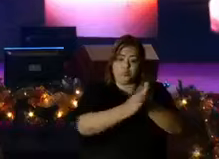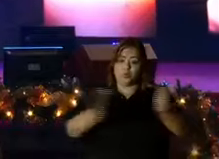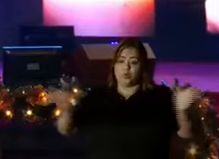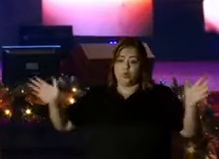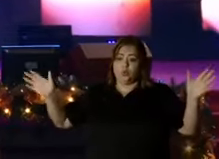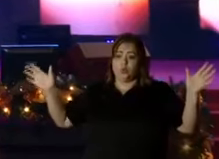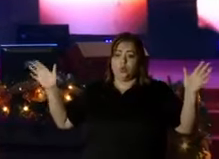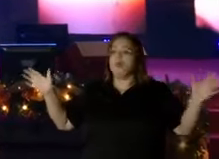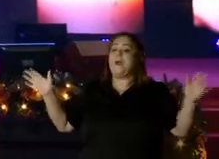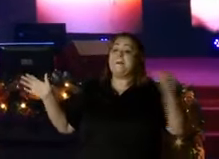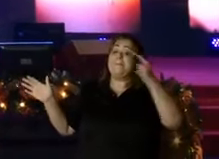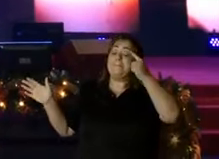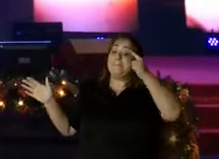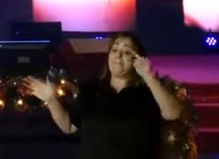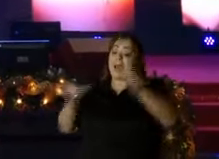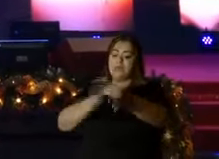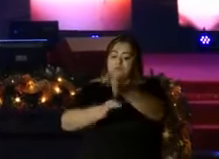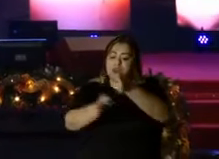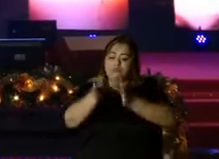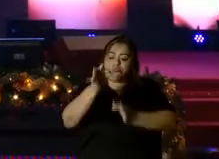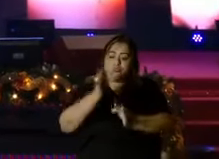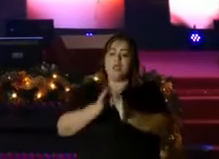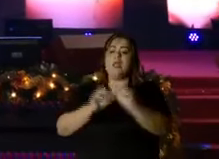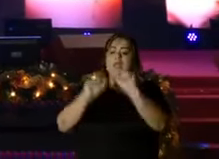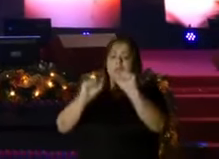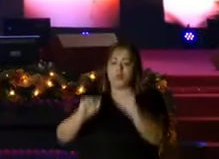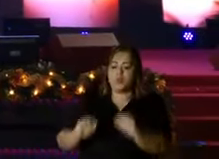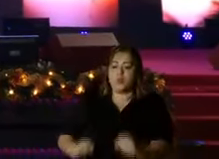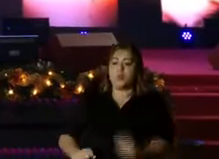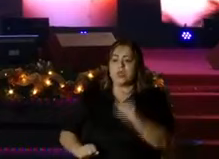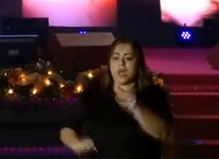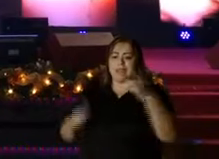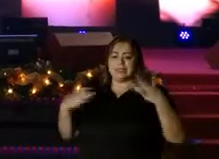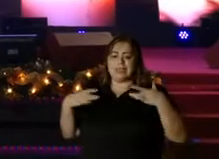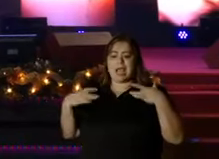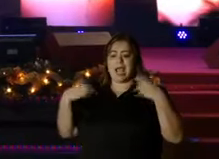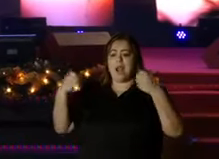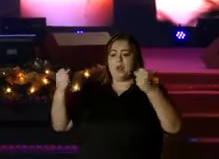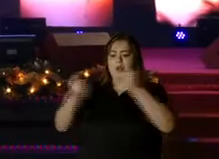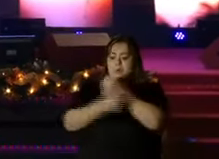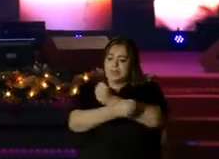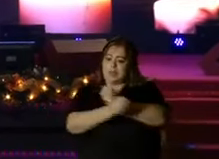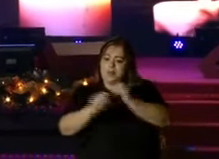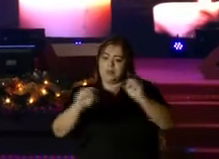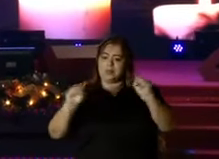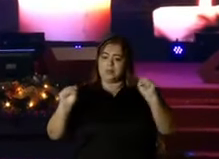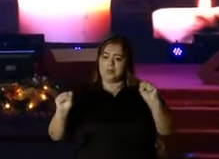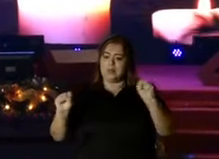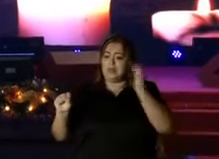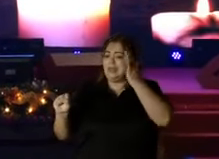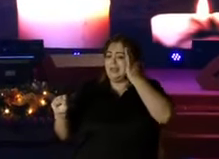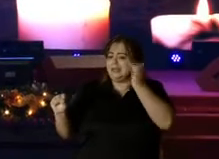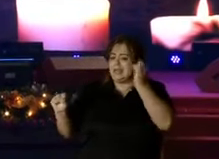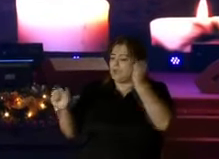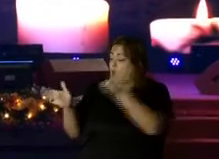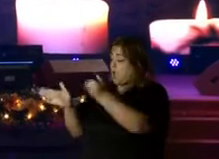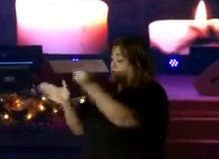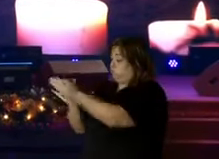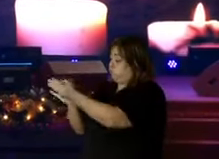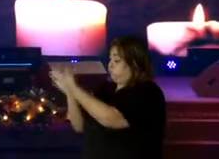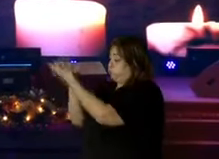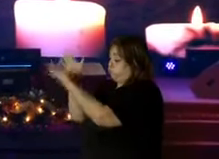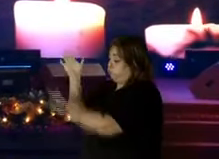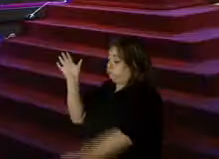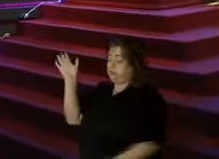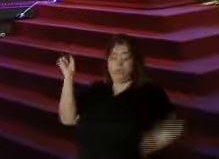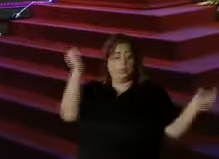molido por nuestros pecados. El castigo de nuestra paz fue sobre Él, y por sus llagas fuimos curados.